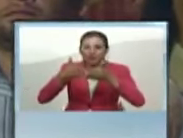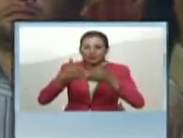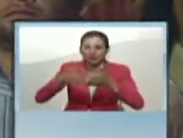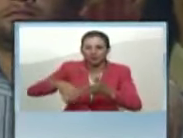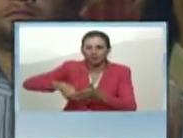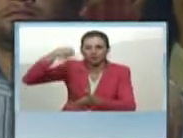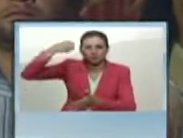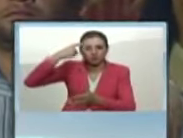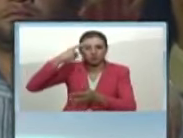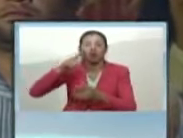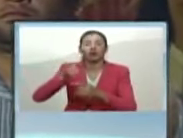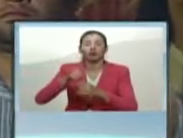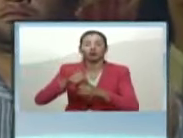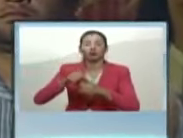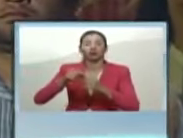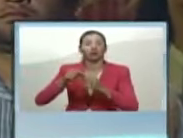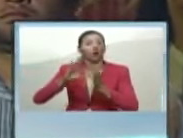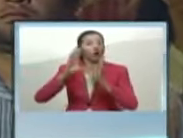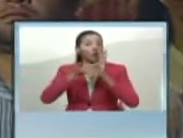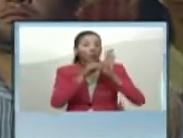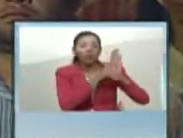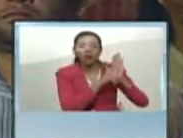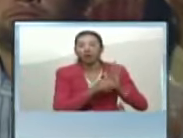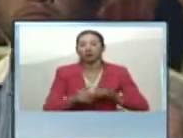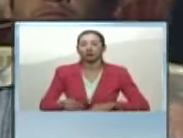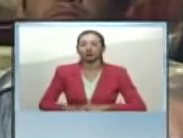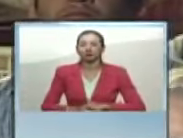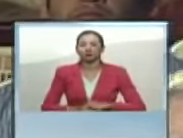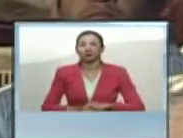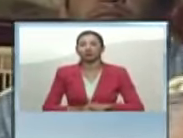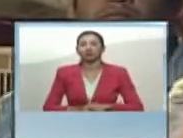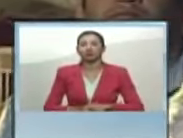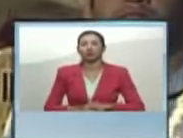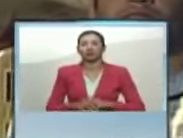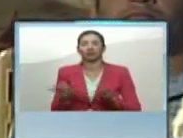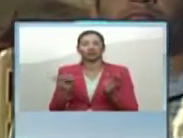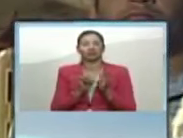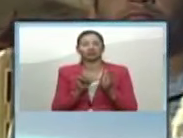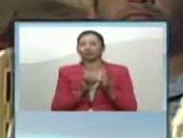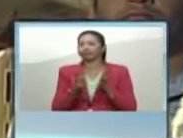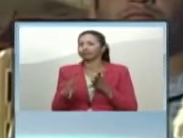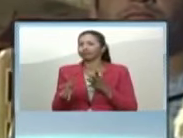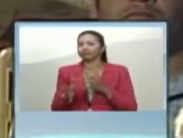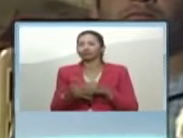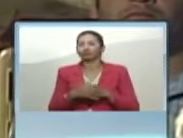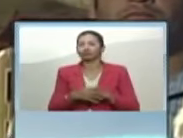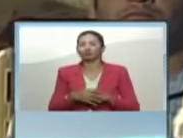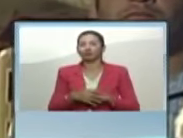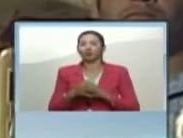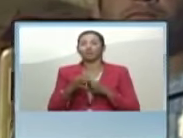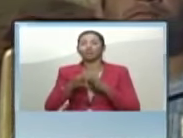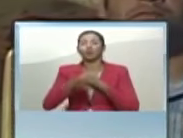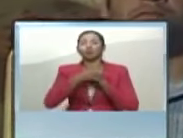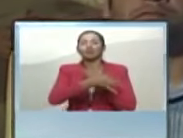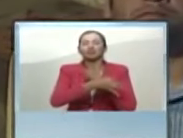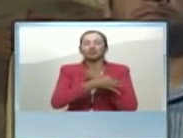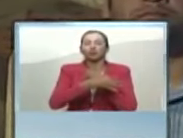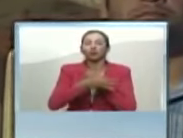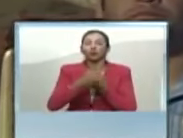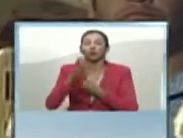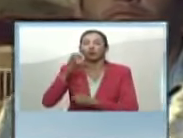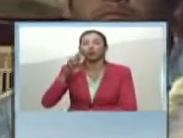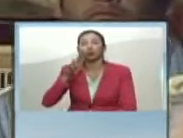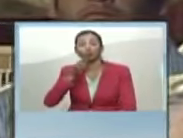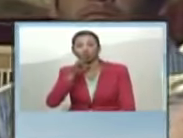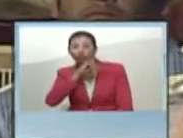en nuestro Golfo de Cariaco, en el área de todo lo que tenía que ver con la parte baja del municipio Cruz Almerón Acosta. O